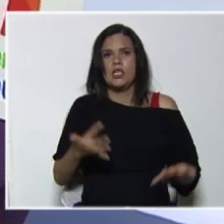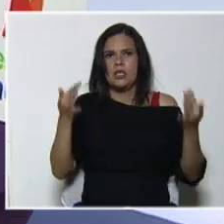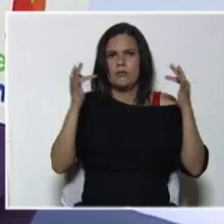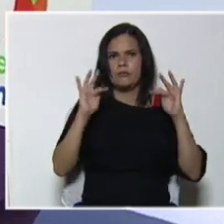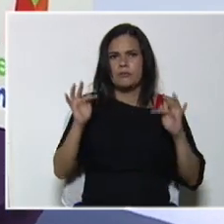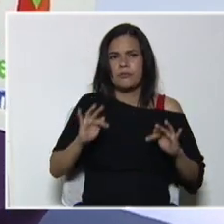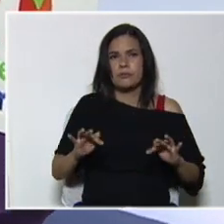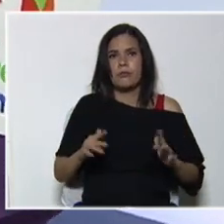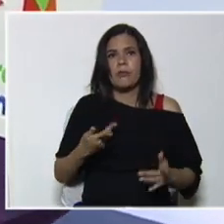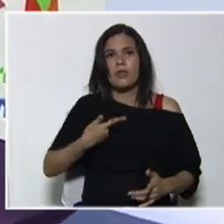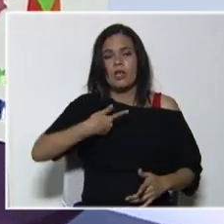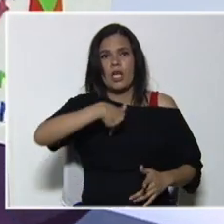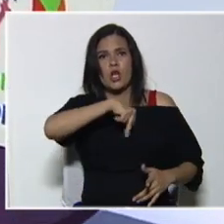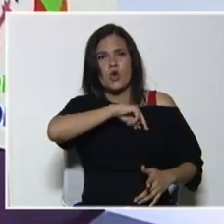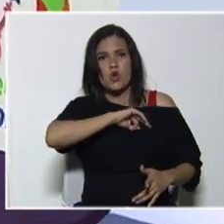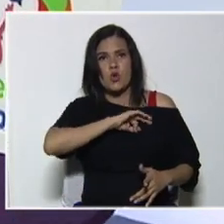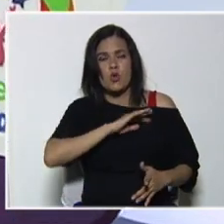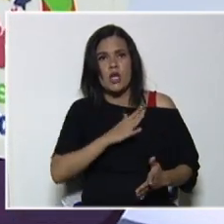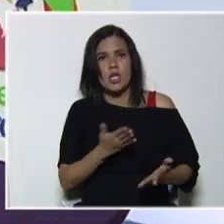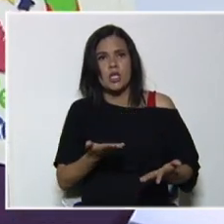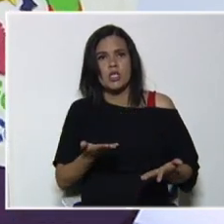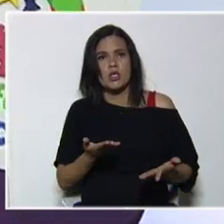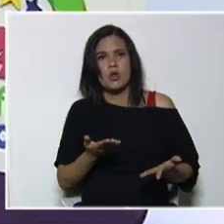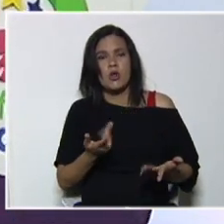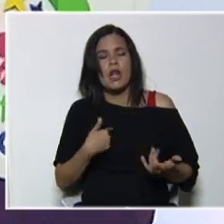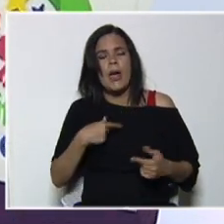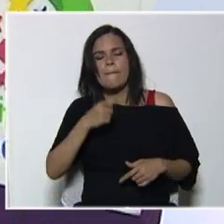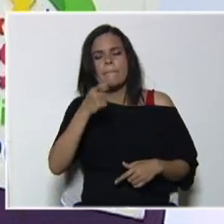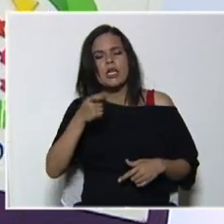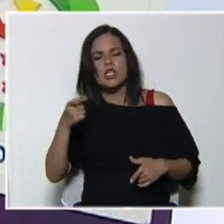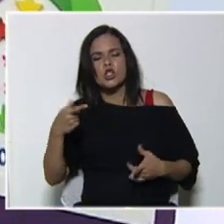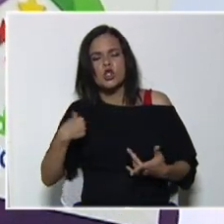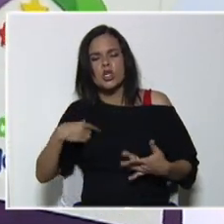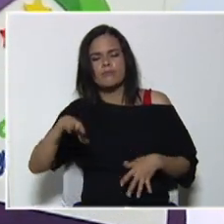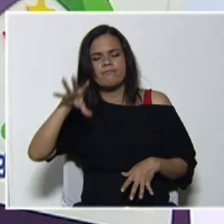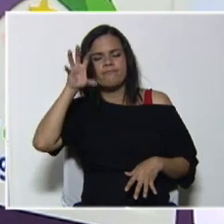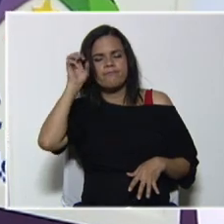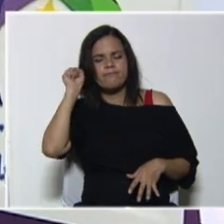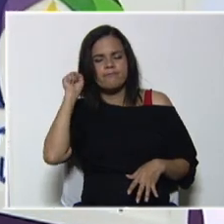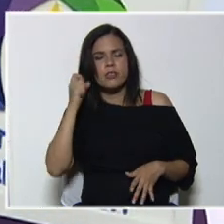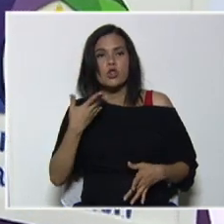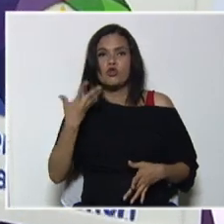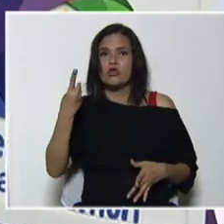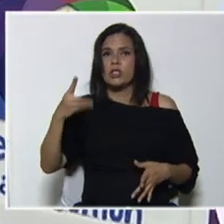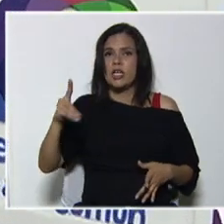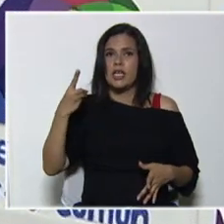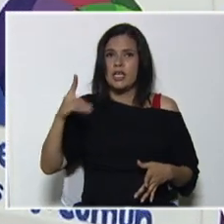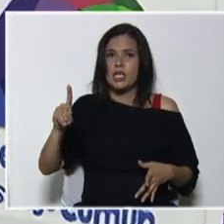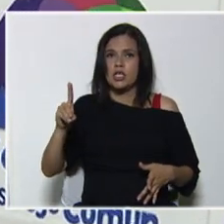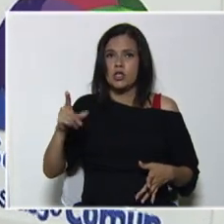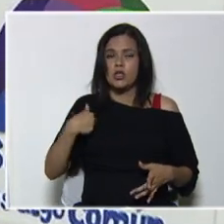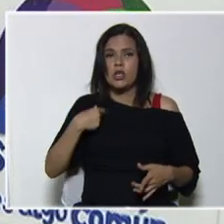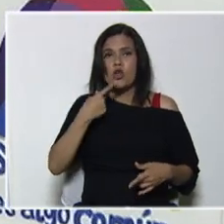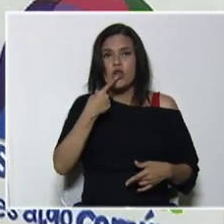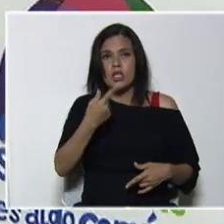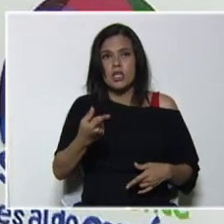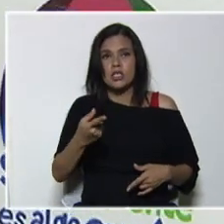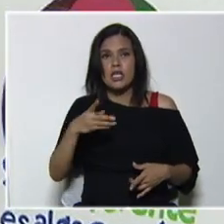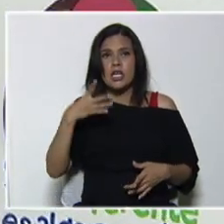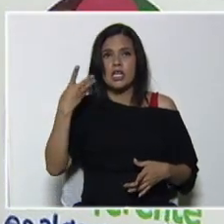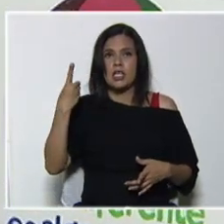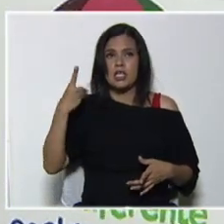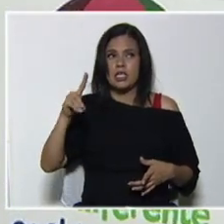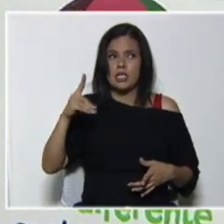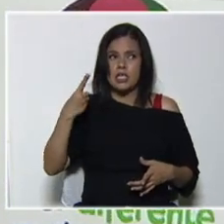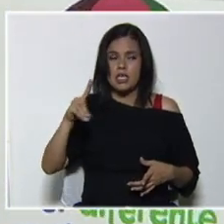perspectiva, que las personas comprendan que esto es un derecho reflejado en la Convención de los Derechos de las Personas